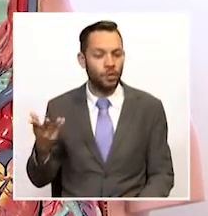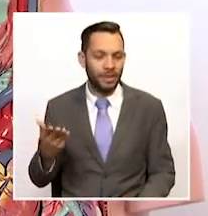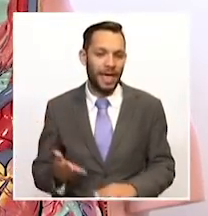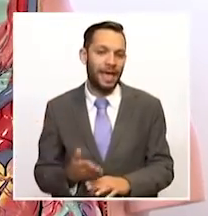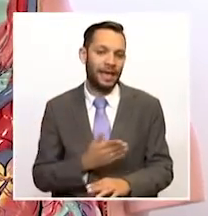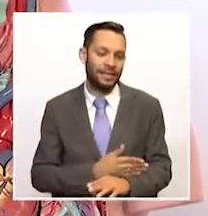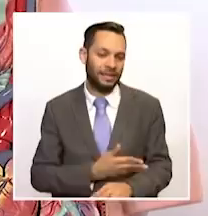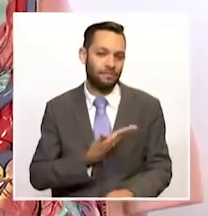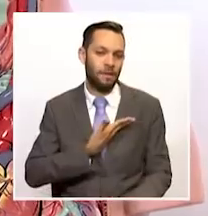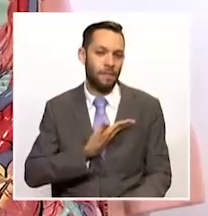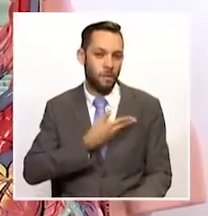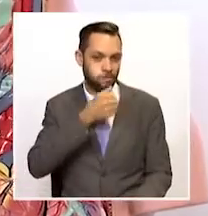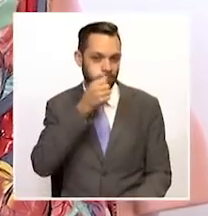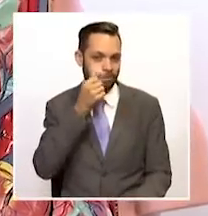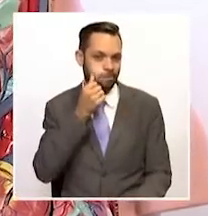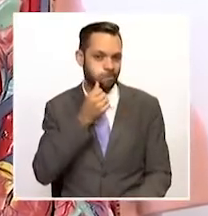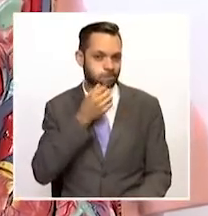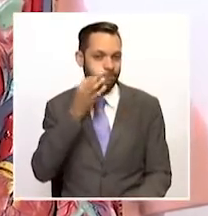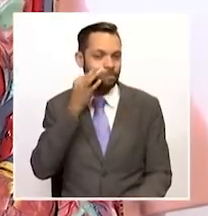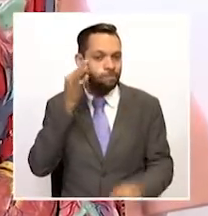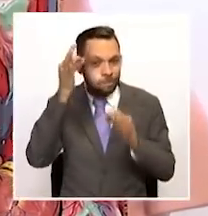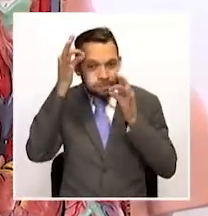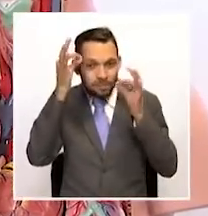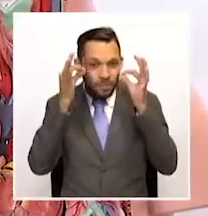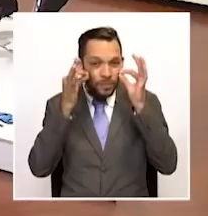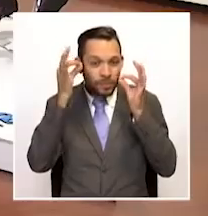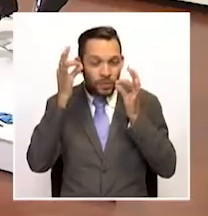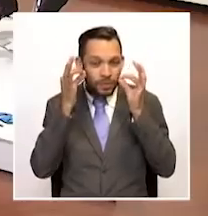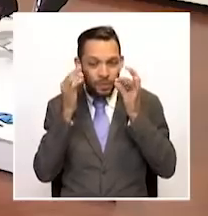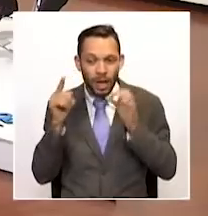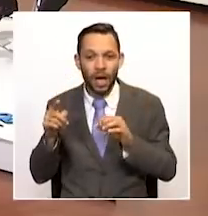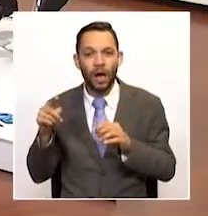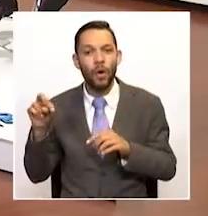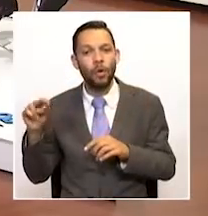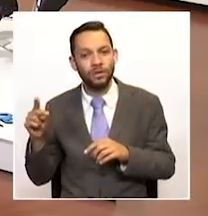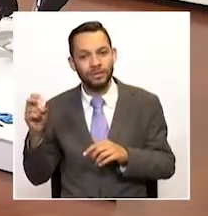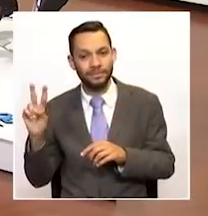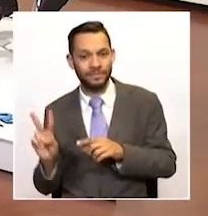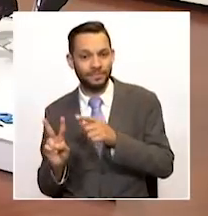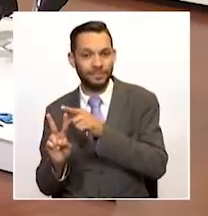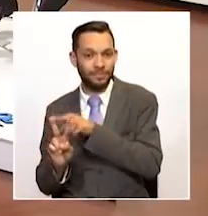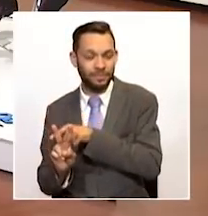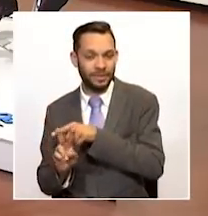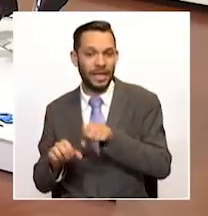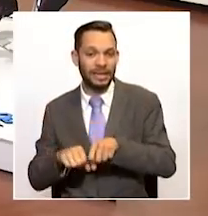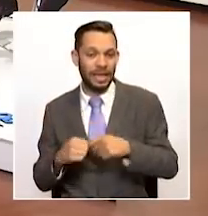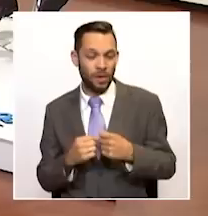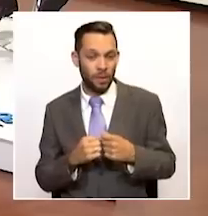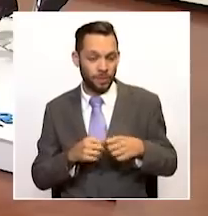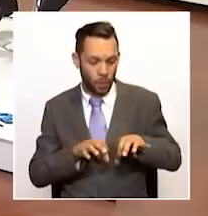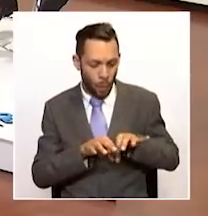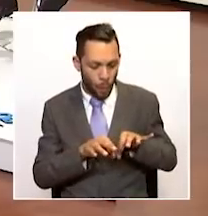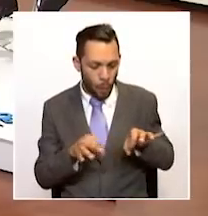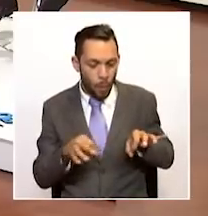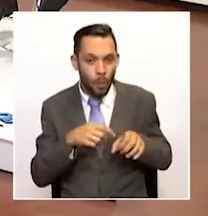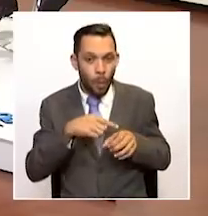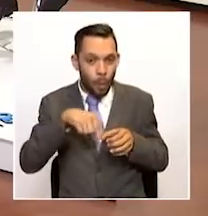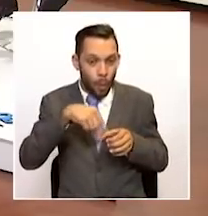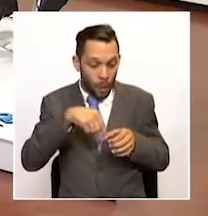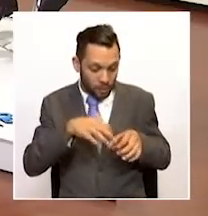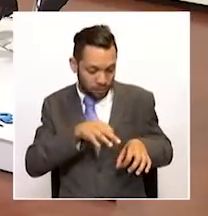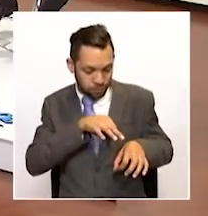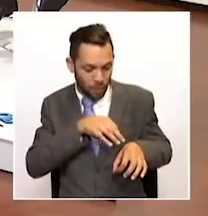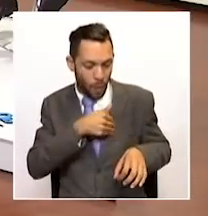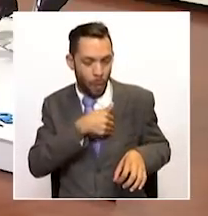en el embarazo y ellas dos nacieron con el corazón con un ratico ahí comunicando como lo explicaba mi sobrino